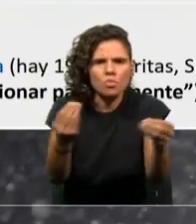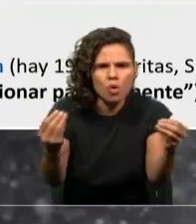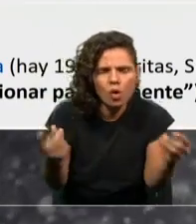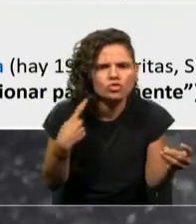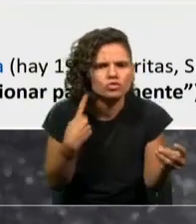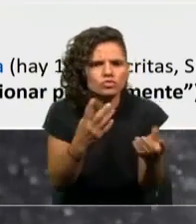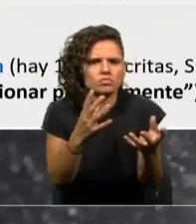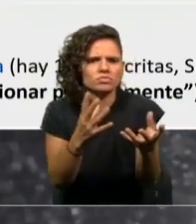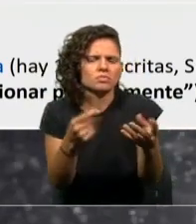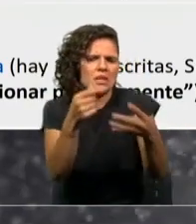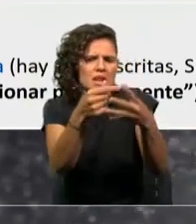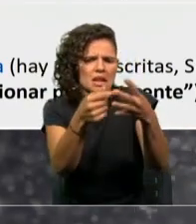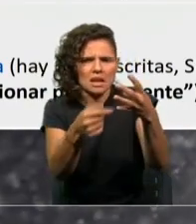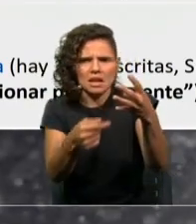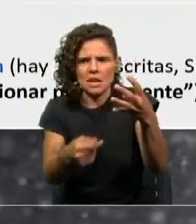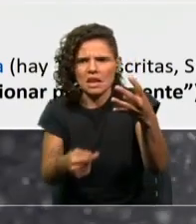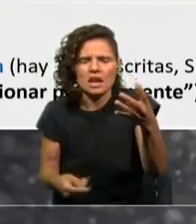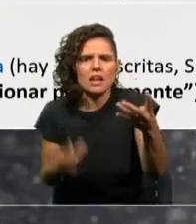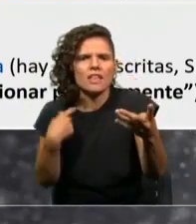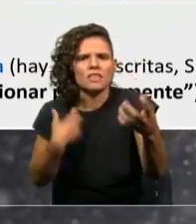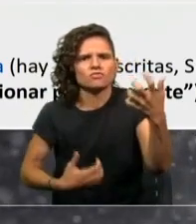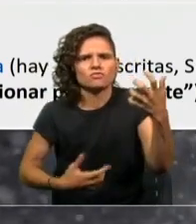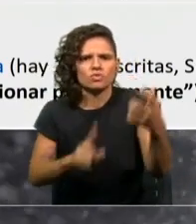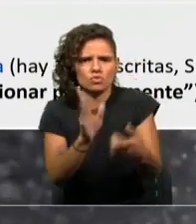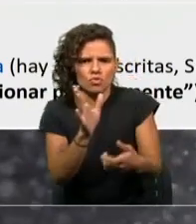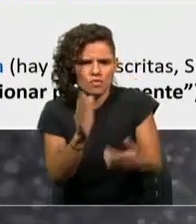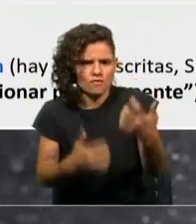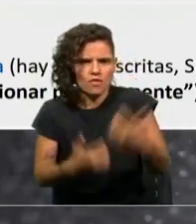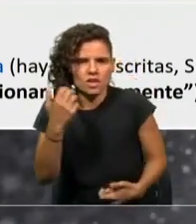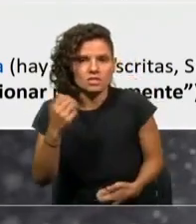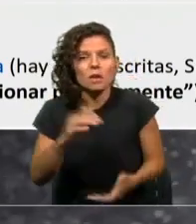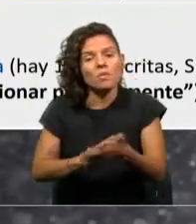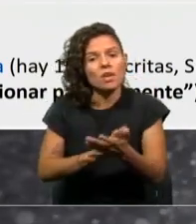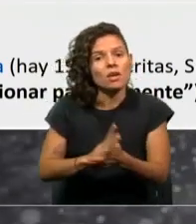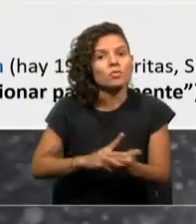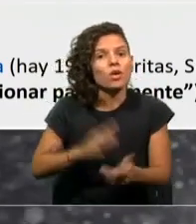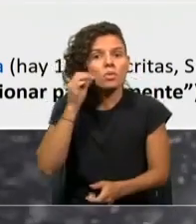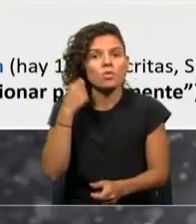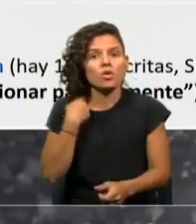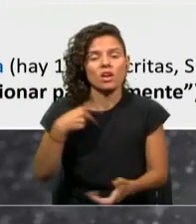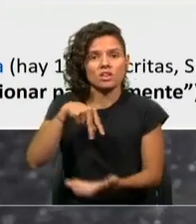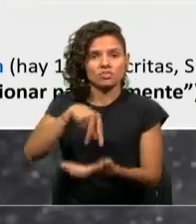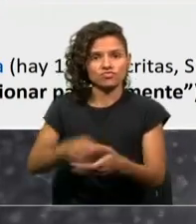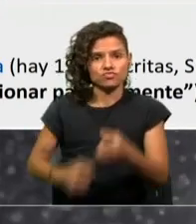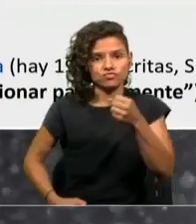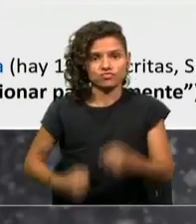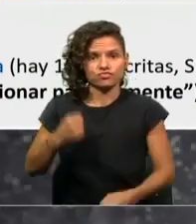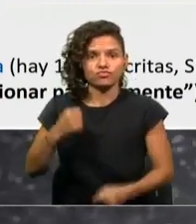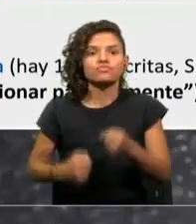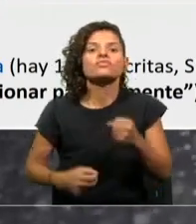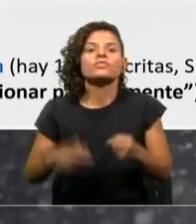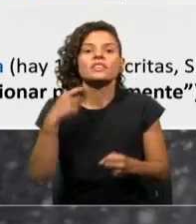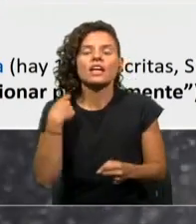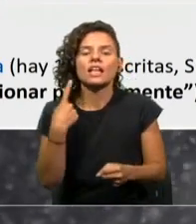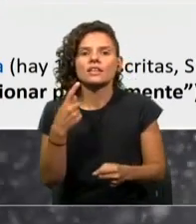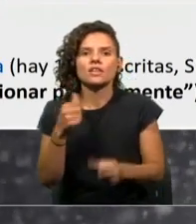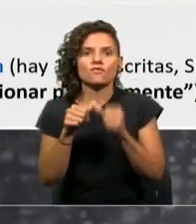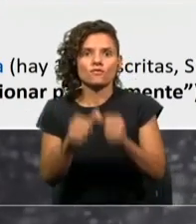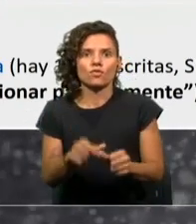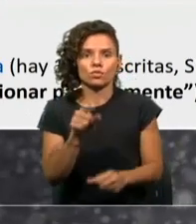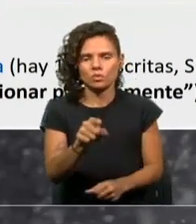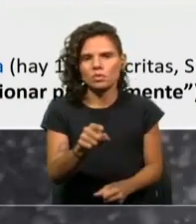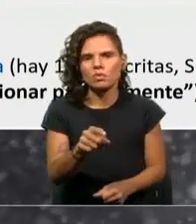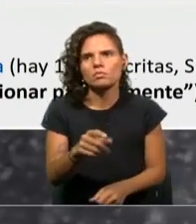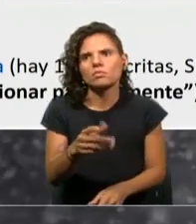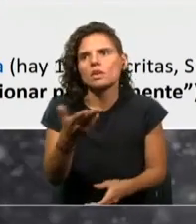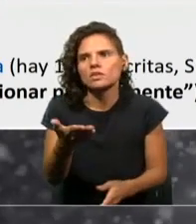violenta, ¿ya? El ejemplo de las tesis es un súper buen ejemplo, ¿cierto? La acción pacífica que hicieron ellos han tenido